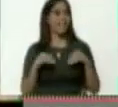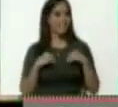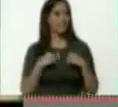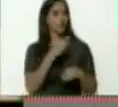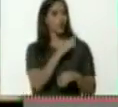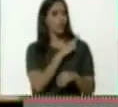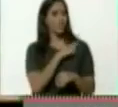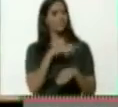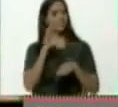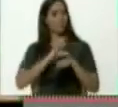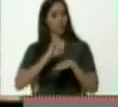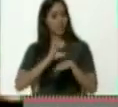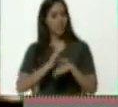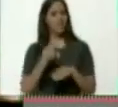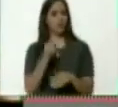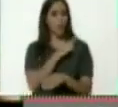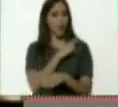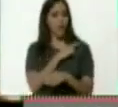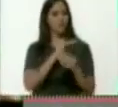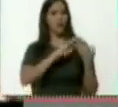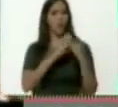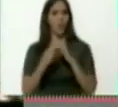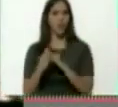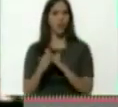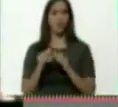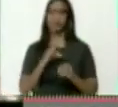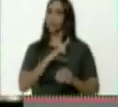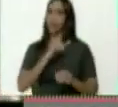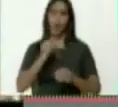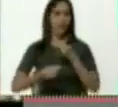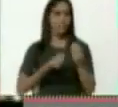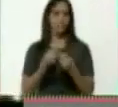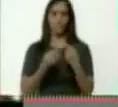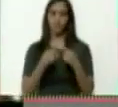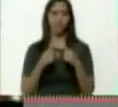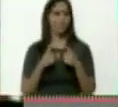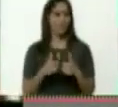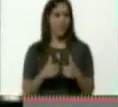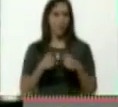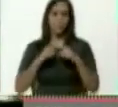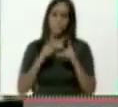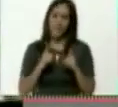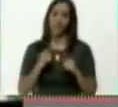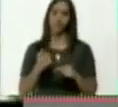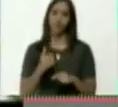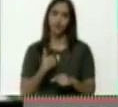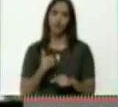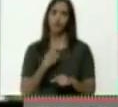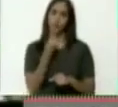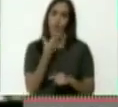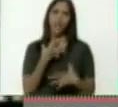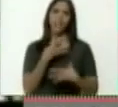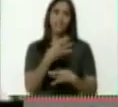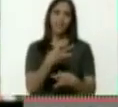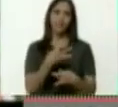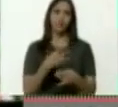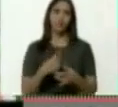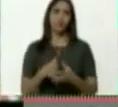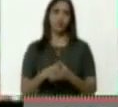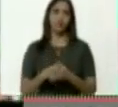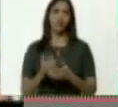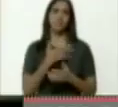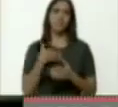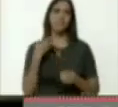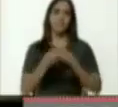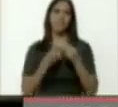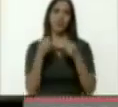de esta ciudad y como jefe comunal no hice las cosas bien, pero yo tuve buena intención, es decir, quise